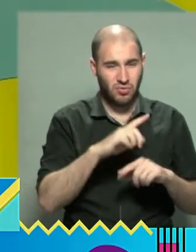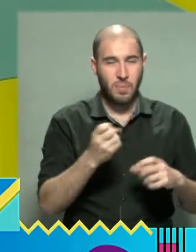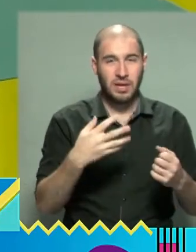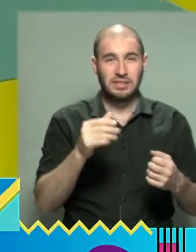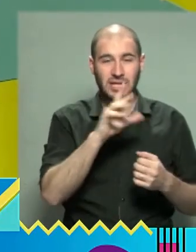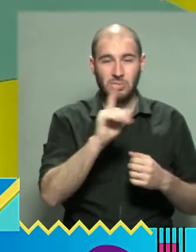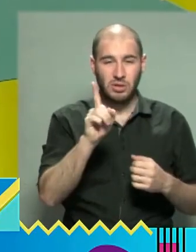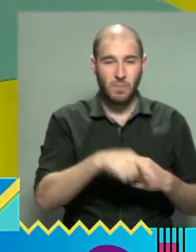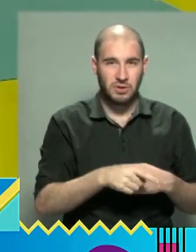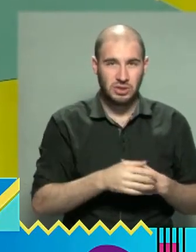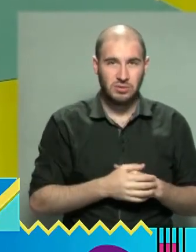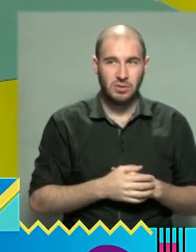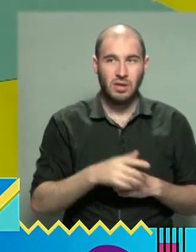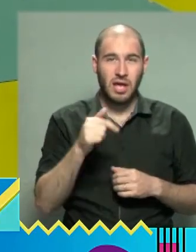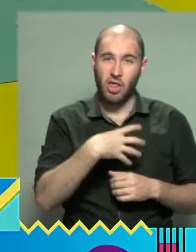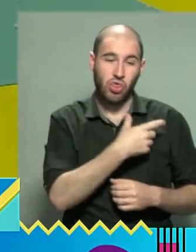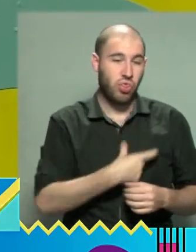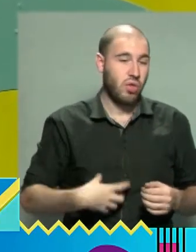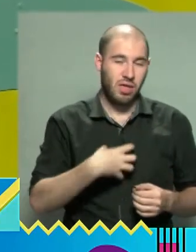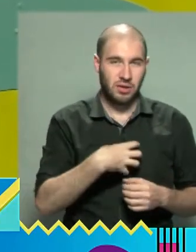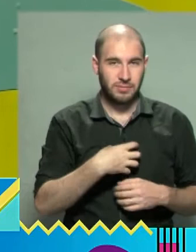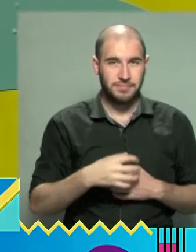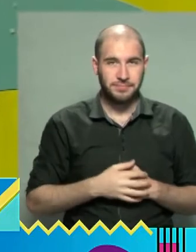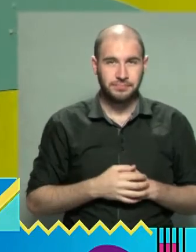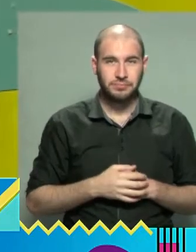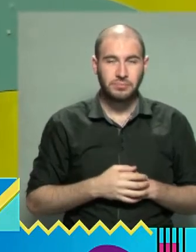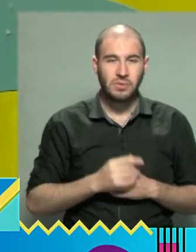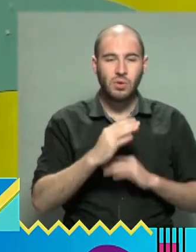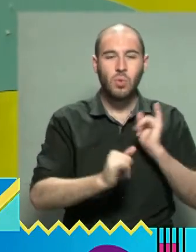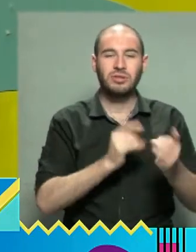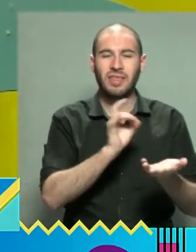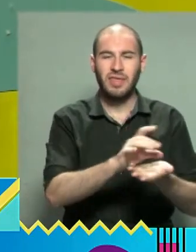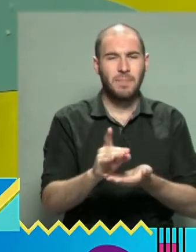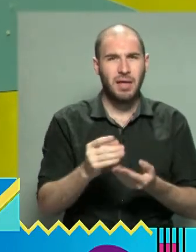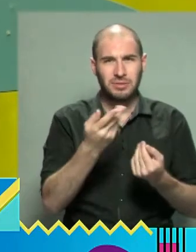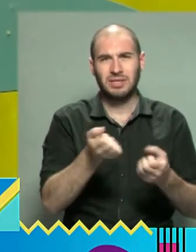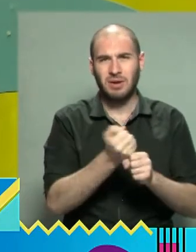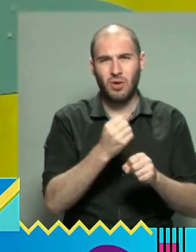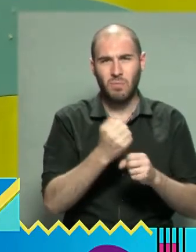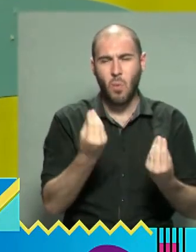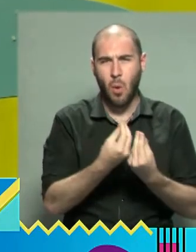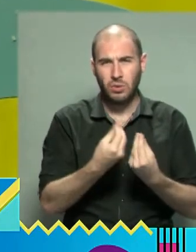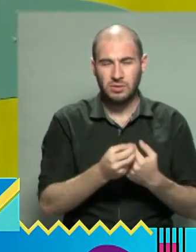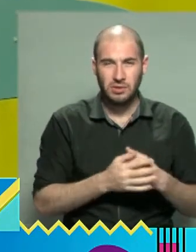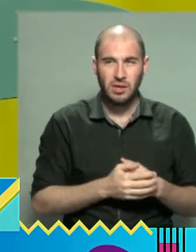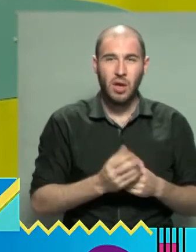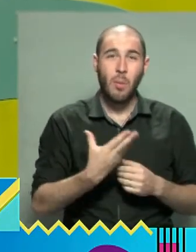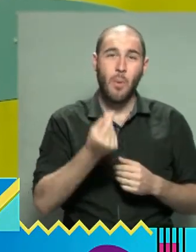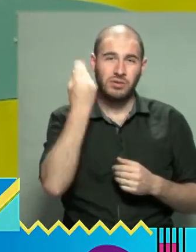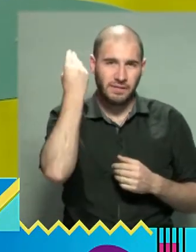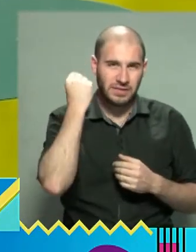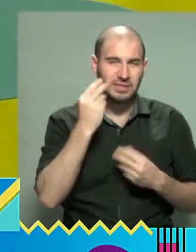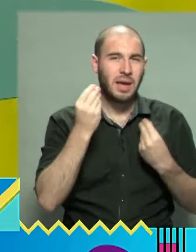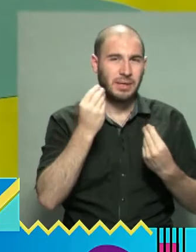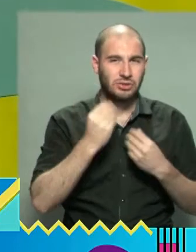el 51% sí iba a ser del Estado. Se hablaba de despidos de un montón de trabajadores. En realidad muchas veces lo